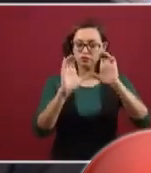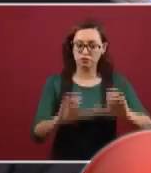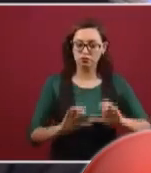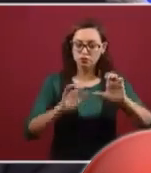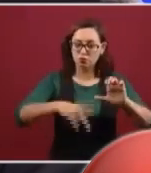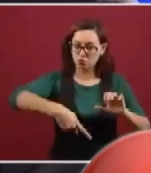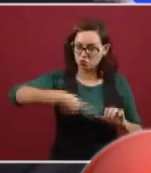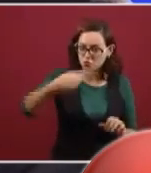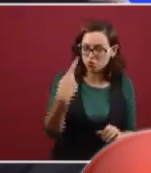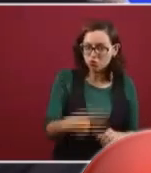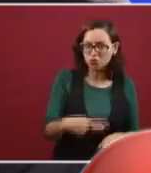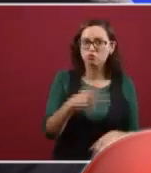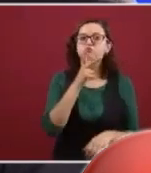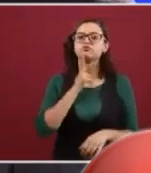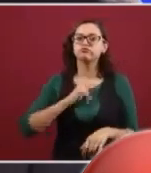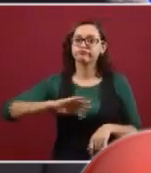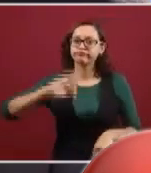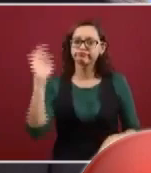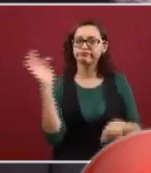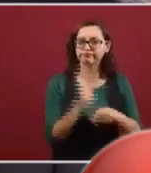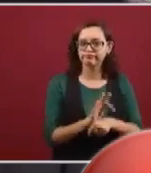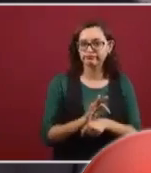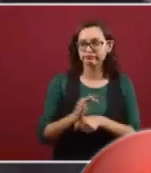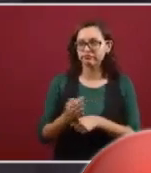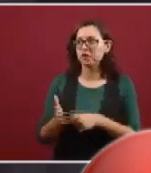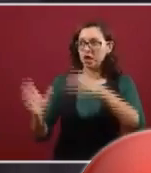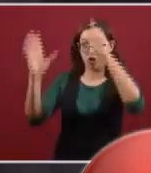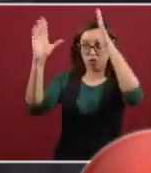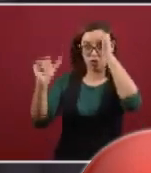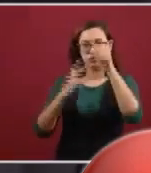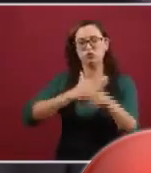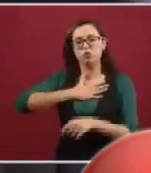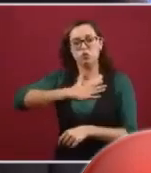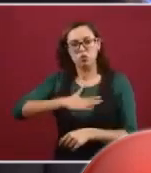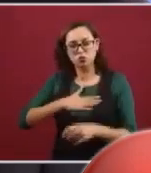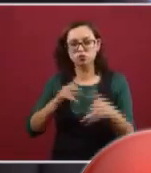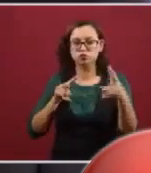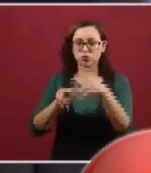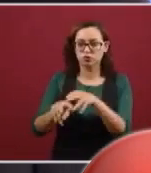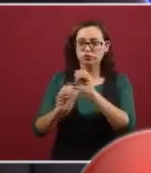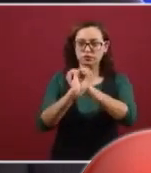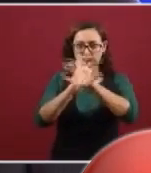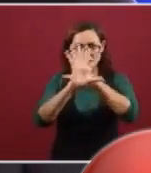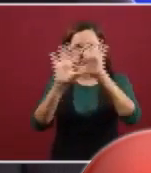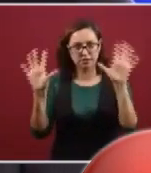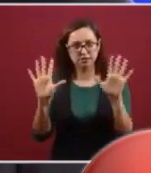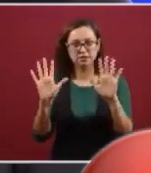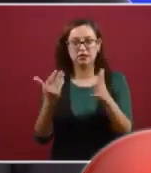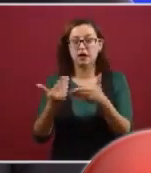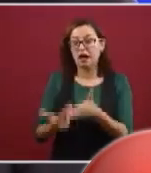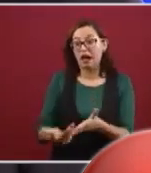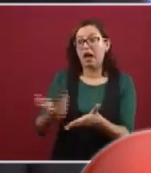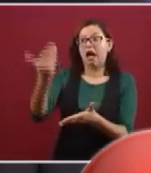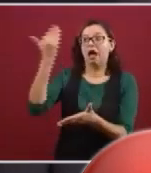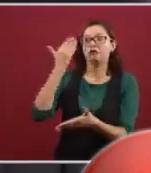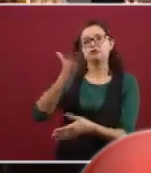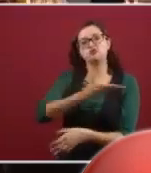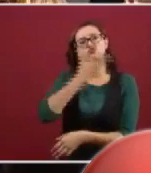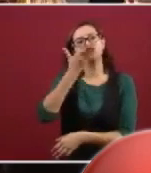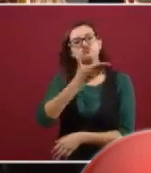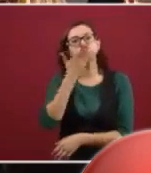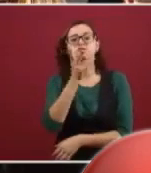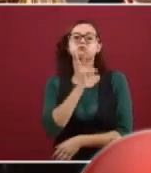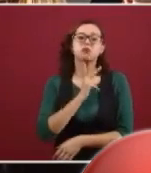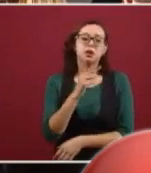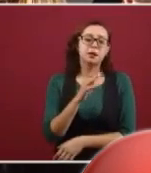y transparentes, dejando atrás las prácticas en las que Pemex siempre salía